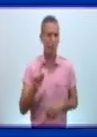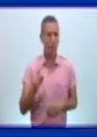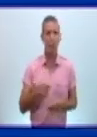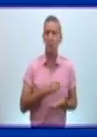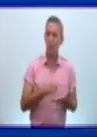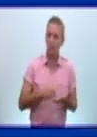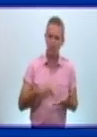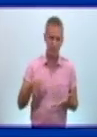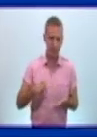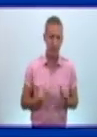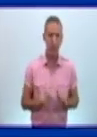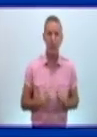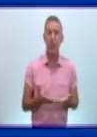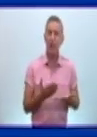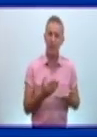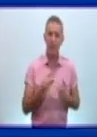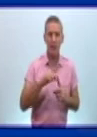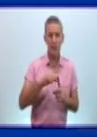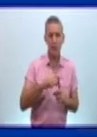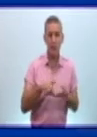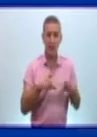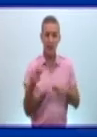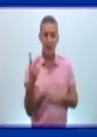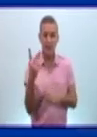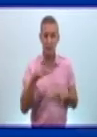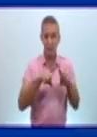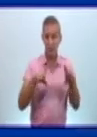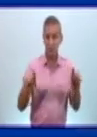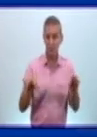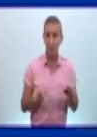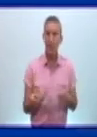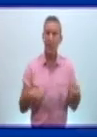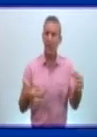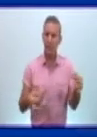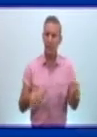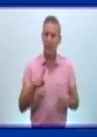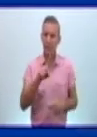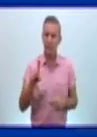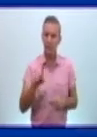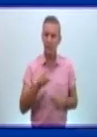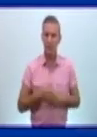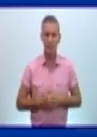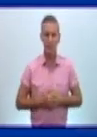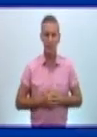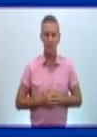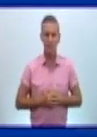texto en el segundo recuadro de la página 11.